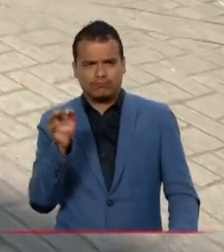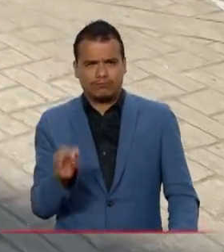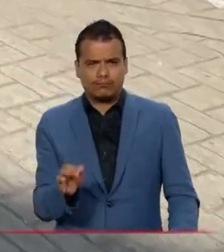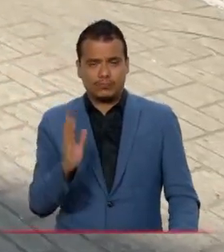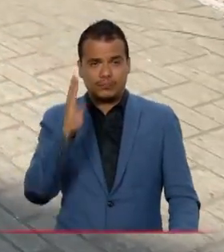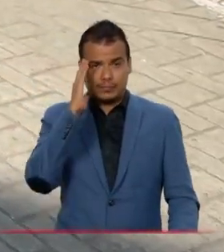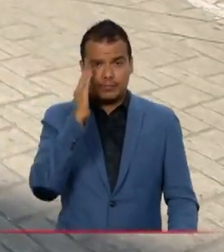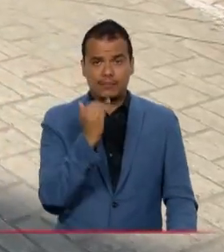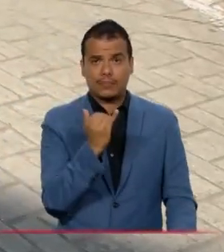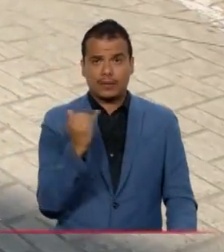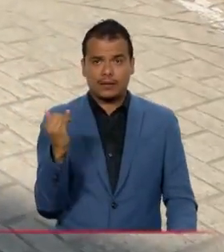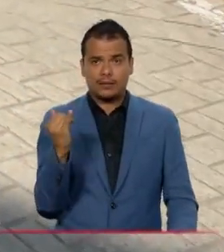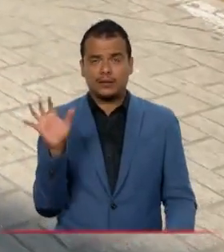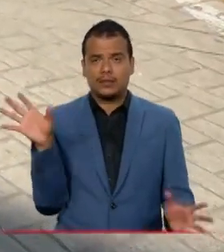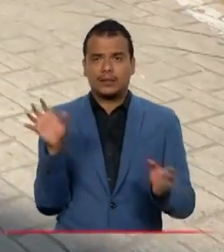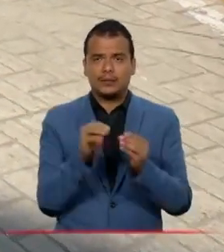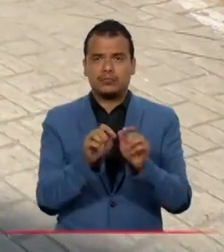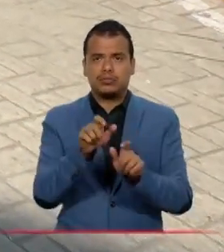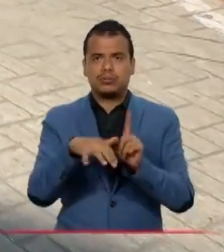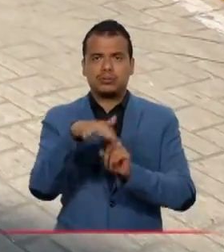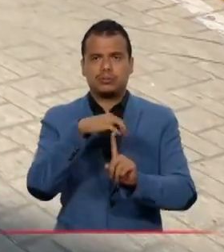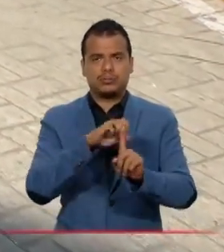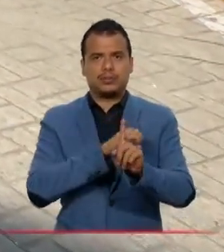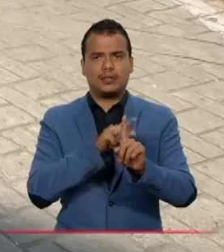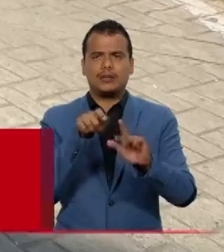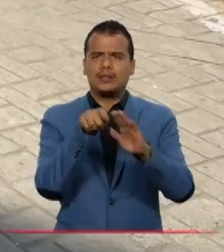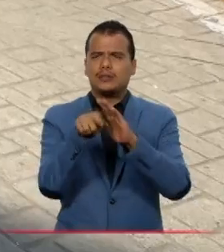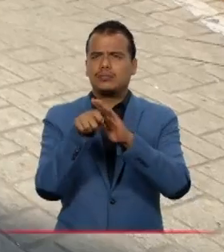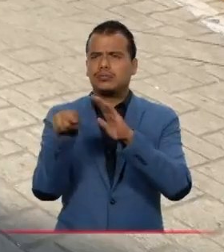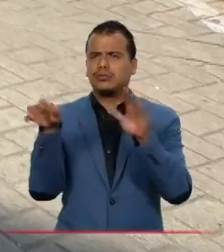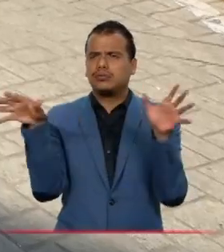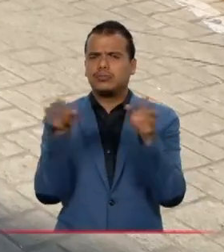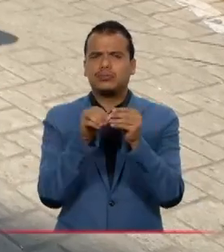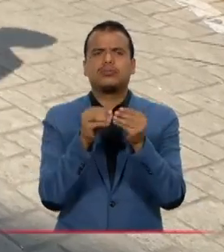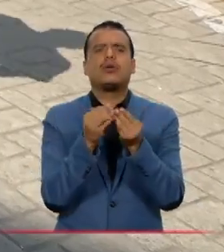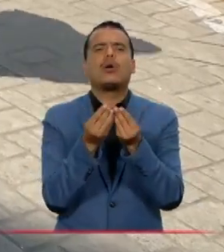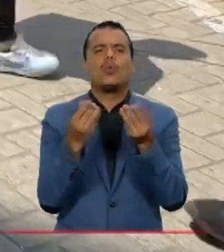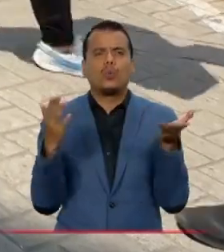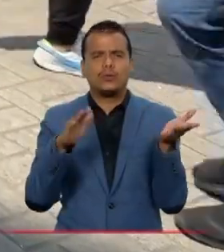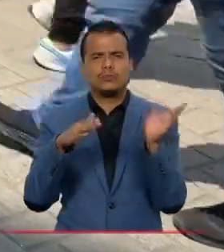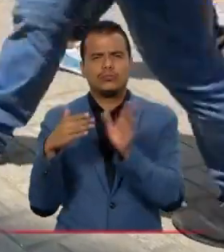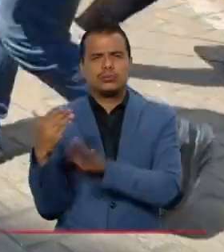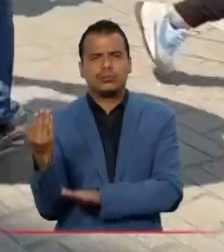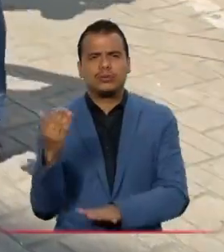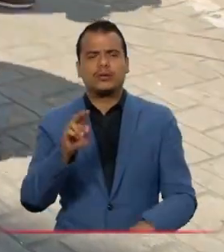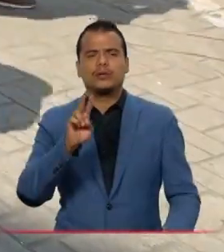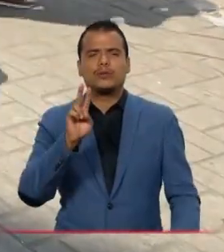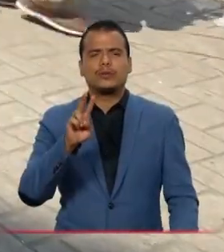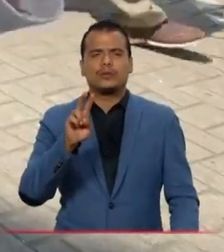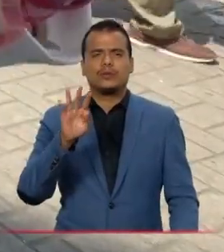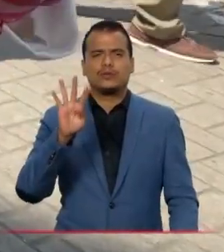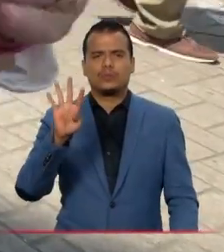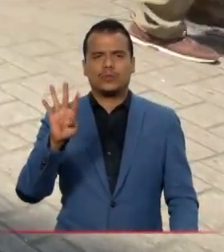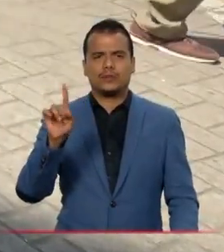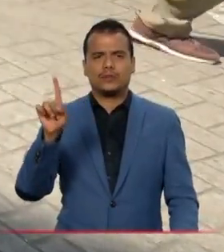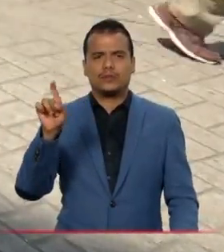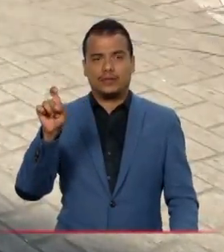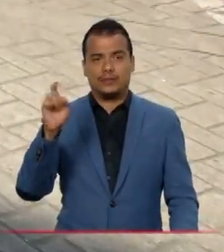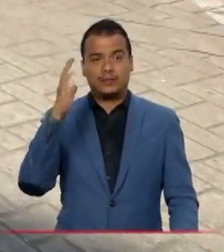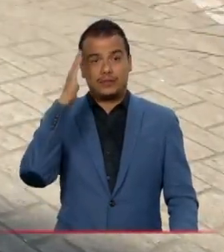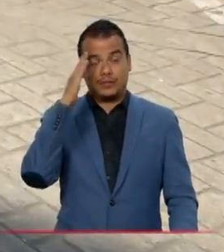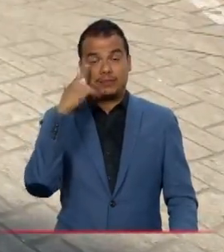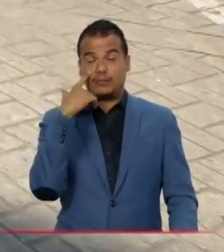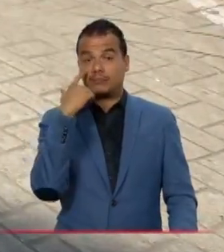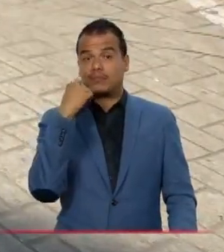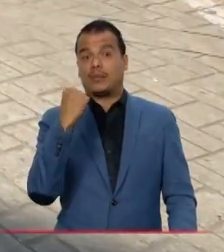de 248 personas defensoras del medio ambiente en Colombia. Y por lejos la región